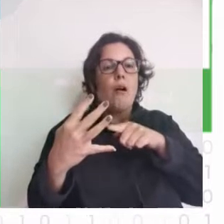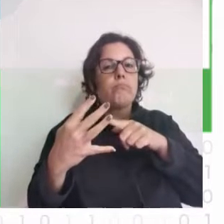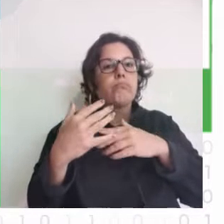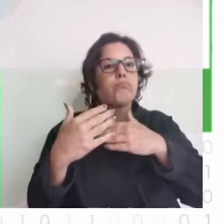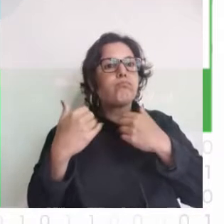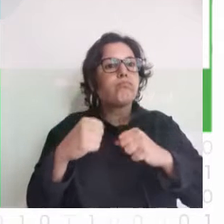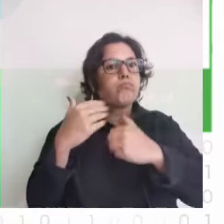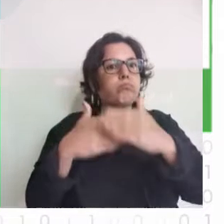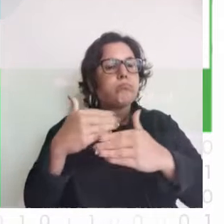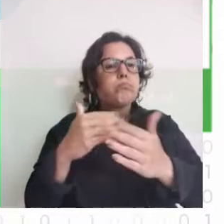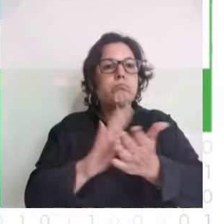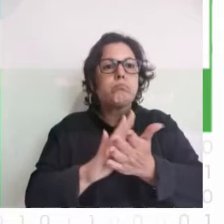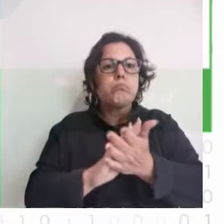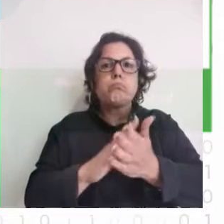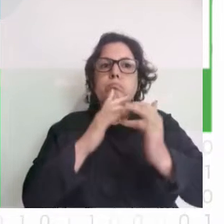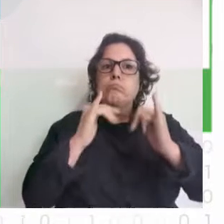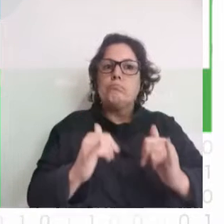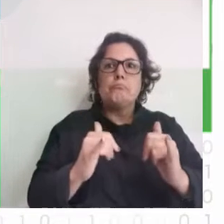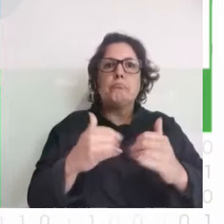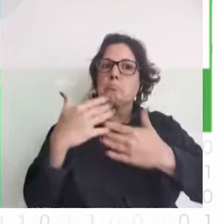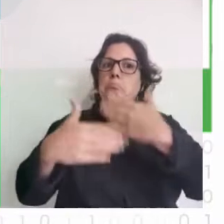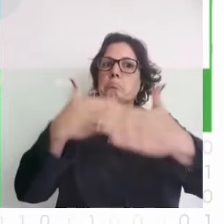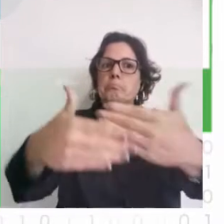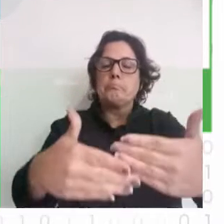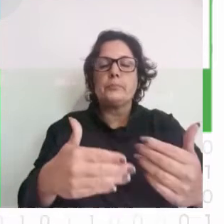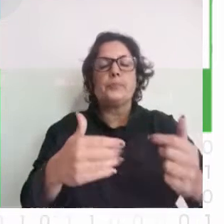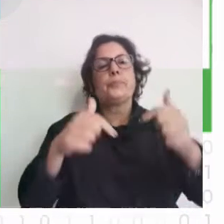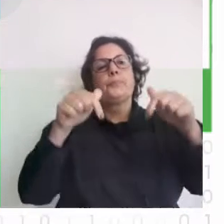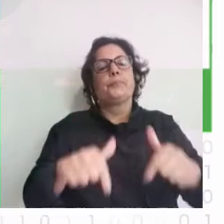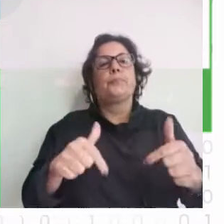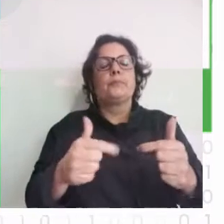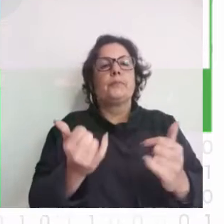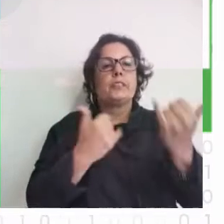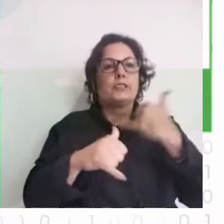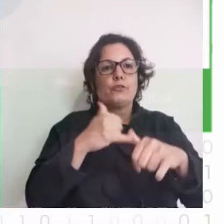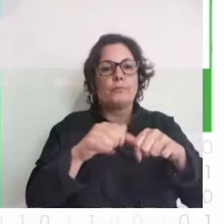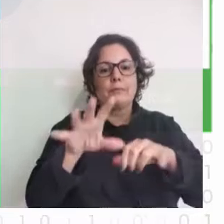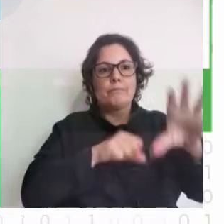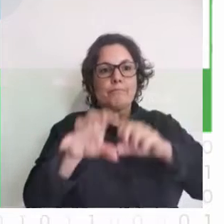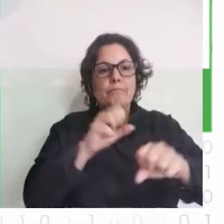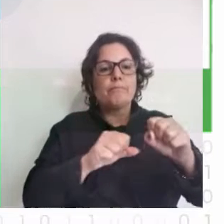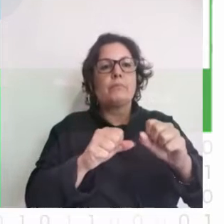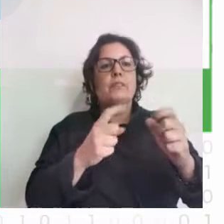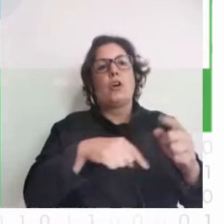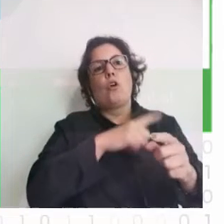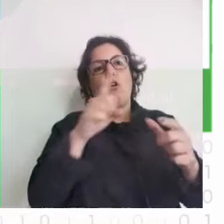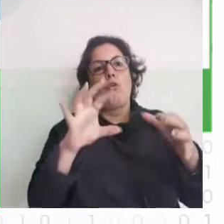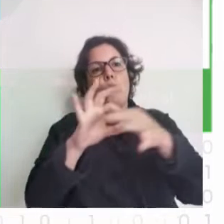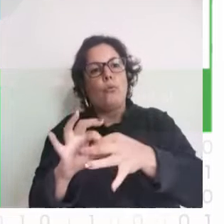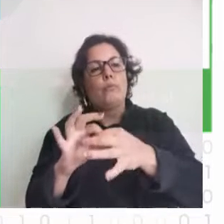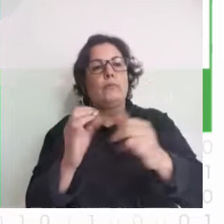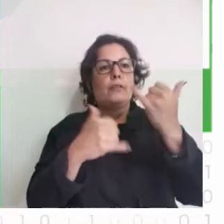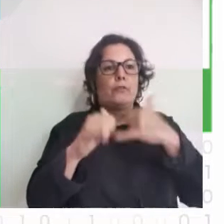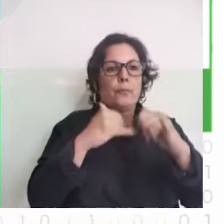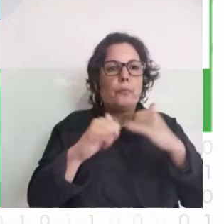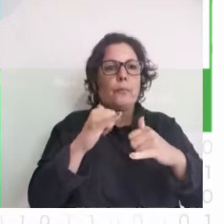la evidencian como que está, digamos, avanzada. Esta fuente de información, digamos, la mergeamos con otras fuentes de información, como